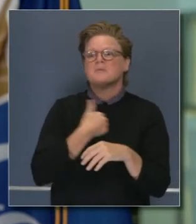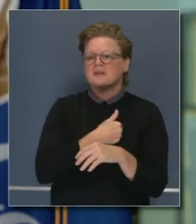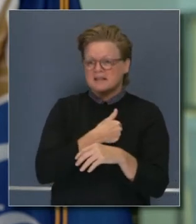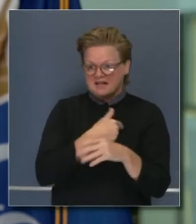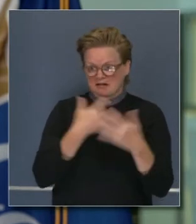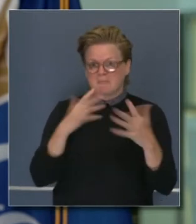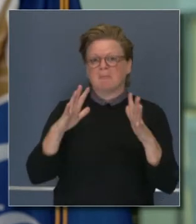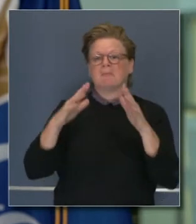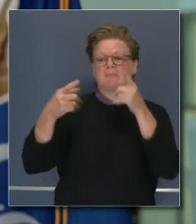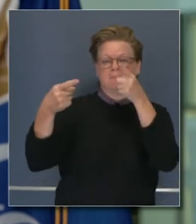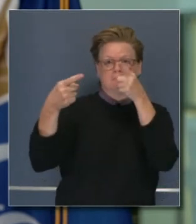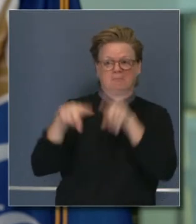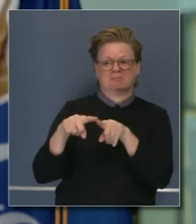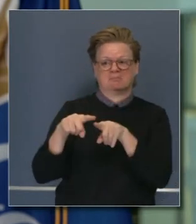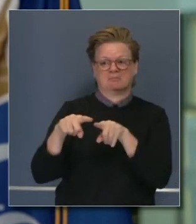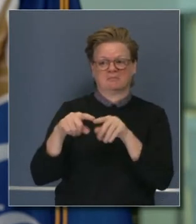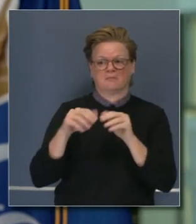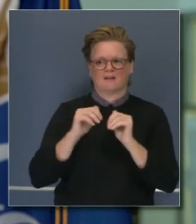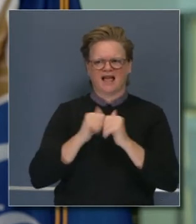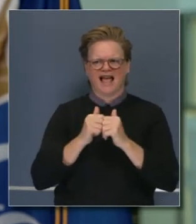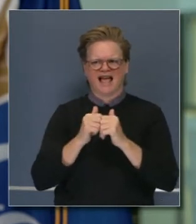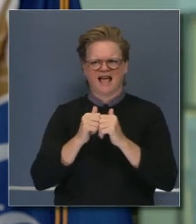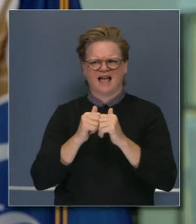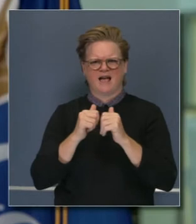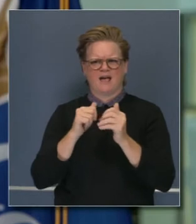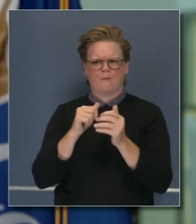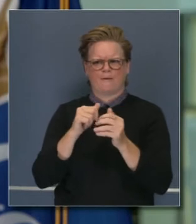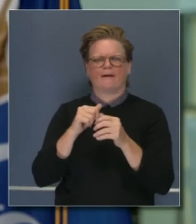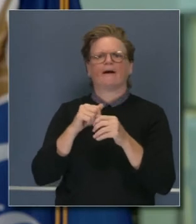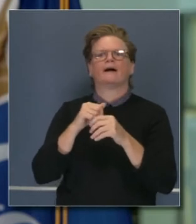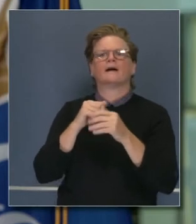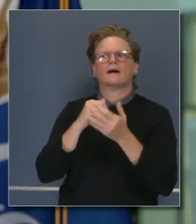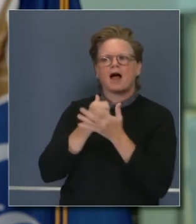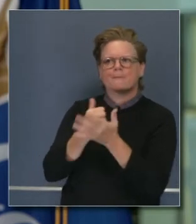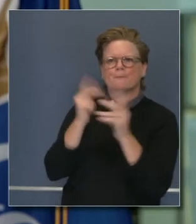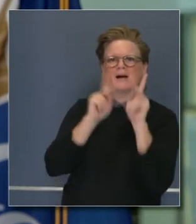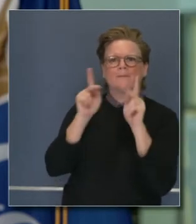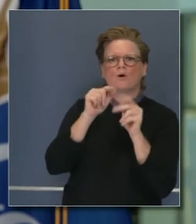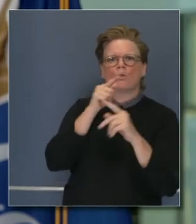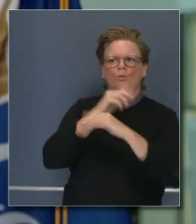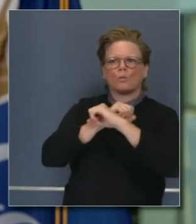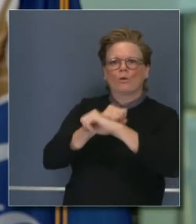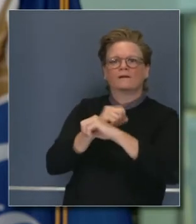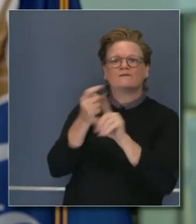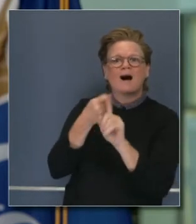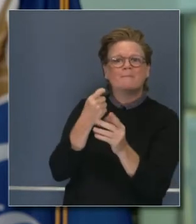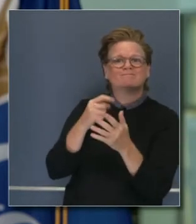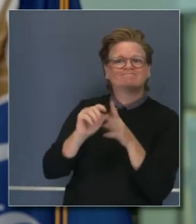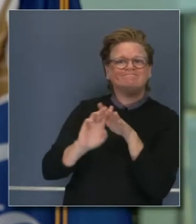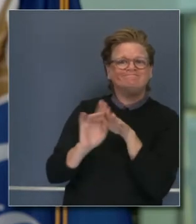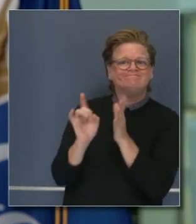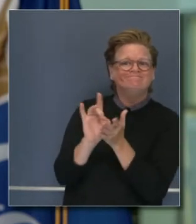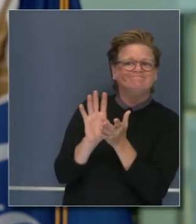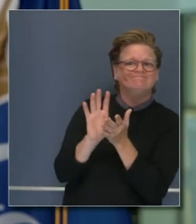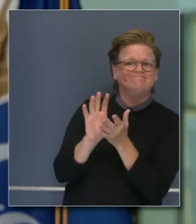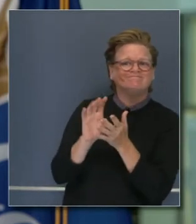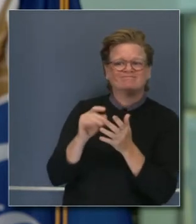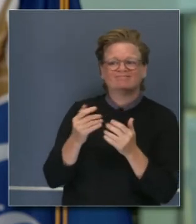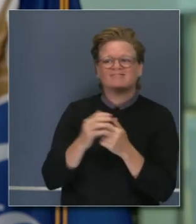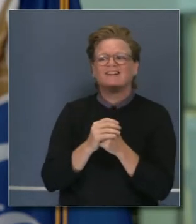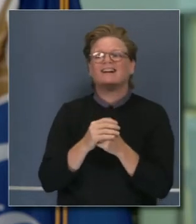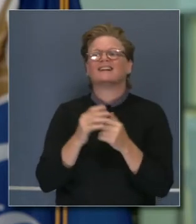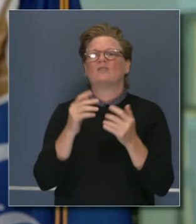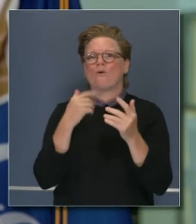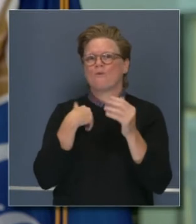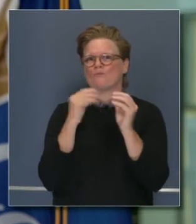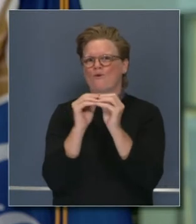concordar en un acuerdo sobre los desalojos y me agrada muchísimo anunciar eso. Espero poder explicar esto más